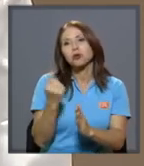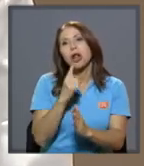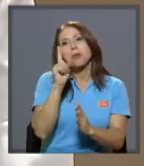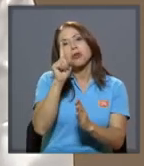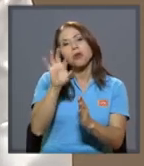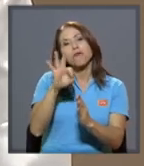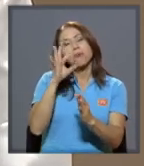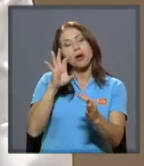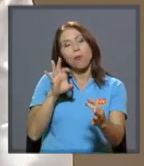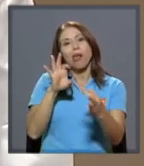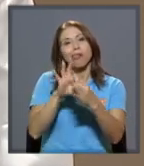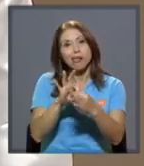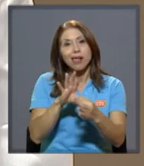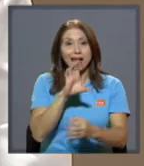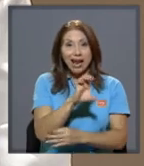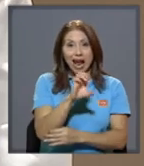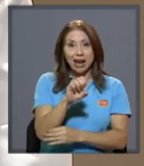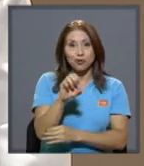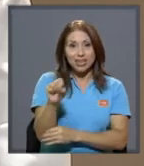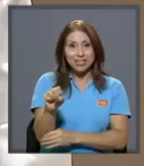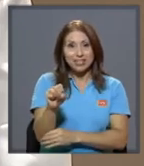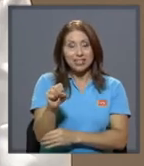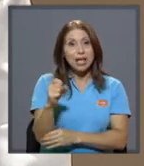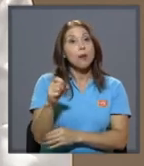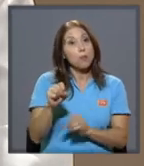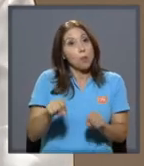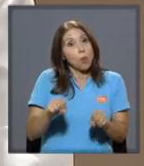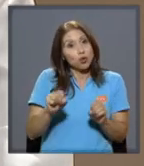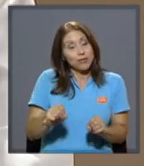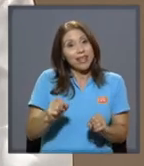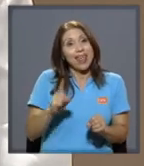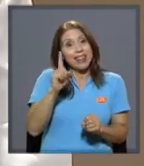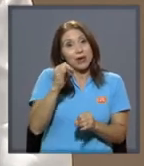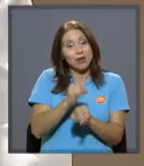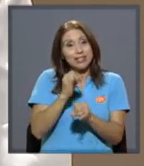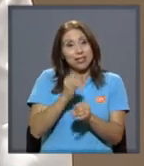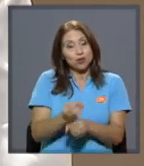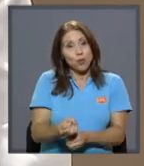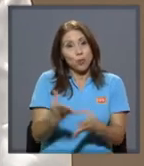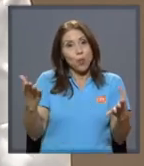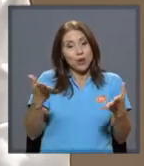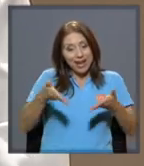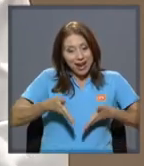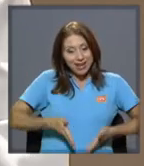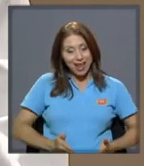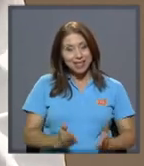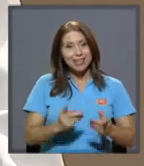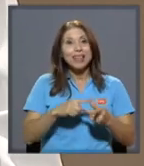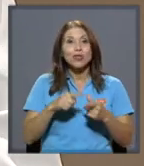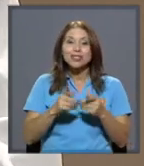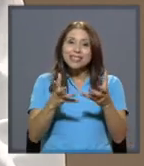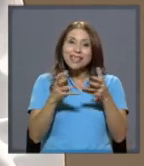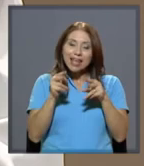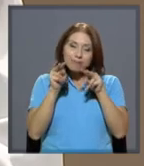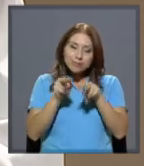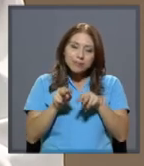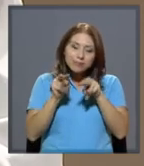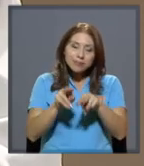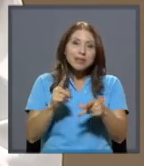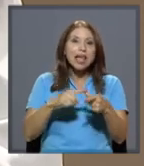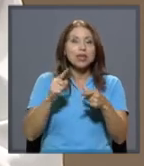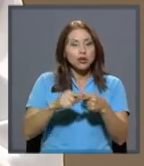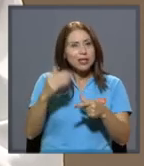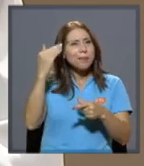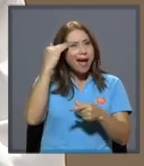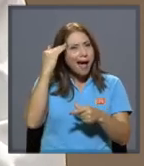Social, porque hay una alta probabilidad de que sea una institución pública, quiere darle seguimiento, entonces va a manejar la fecha y la hora que